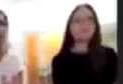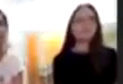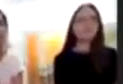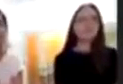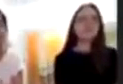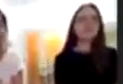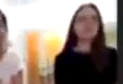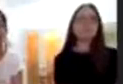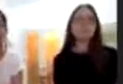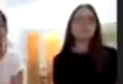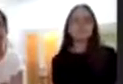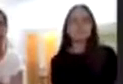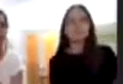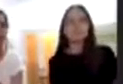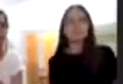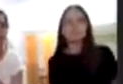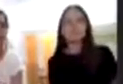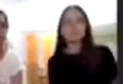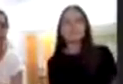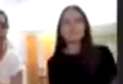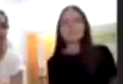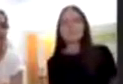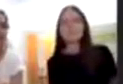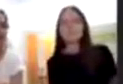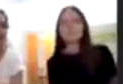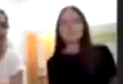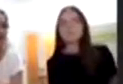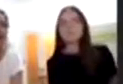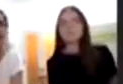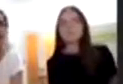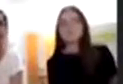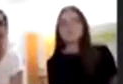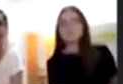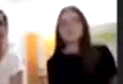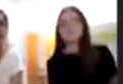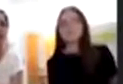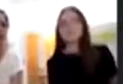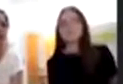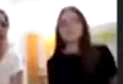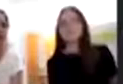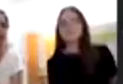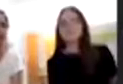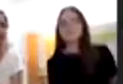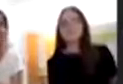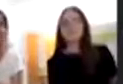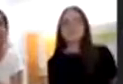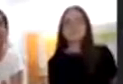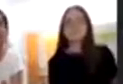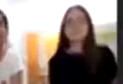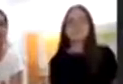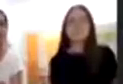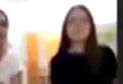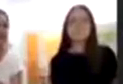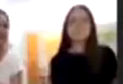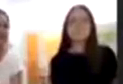Pero también tiene beneficios sociales, como son la mejora de la calidad de vida, el sentido de comunidad, de